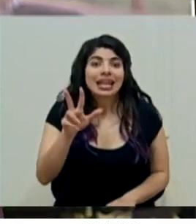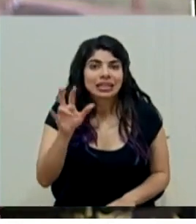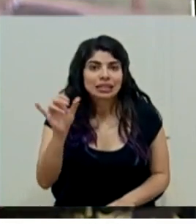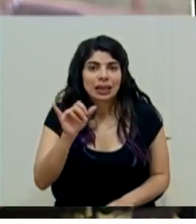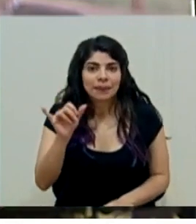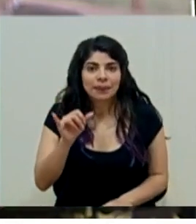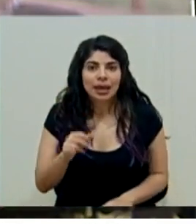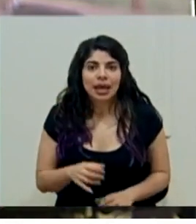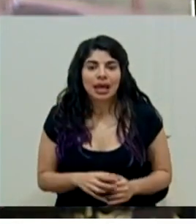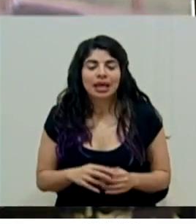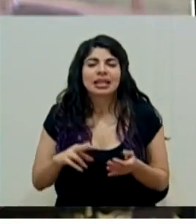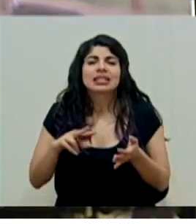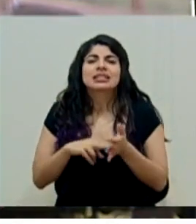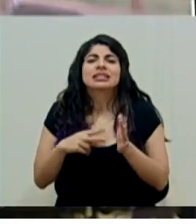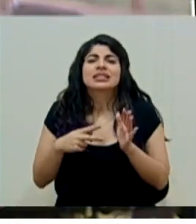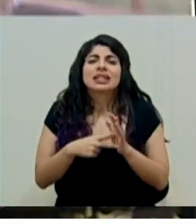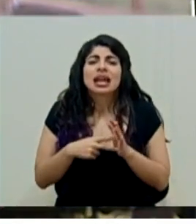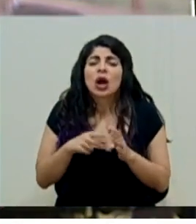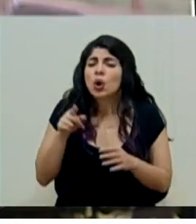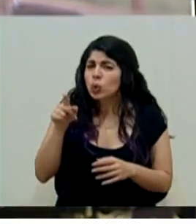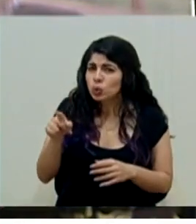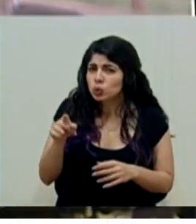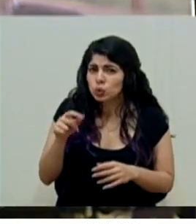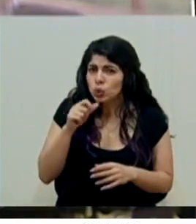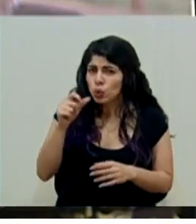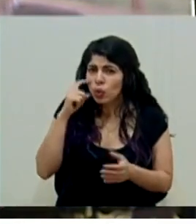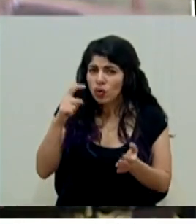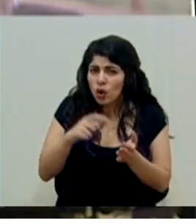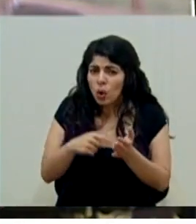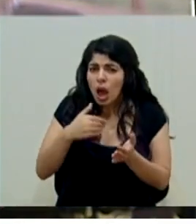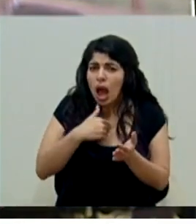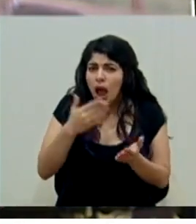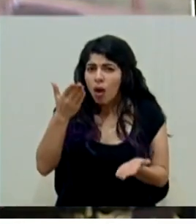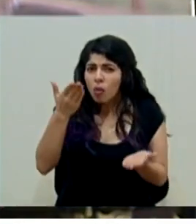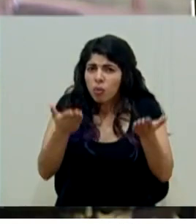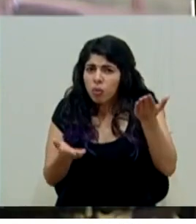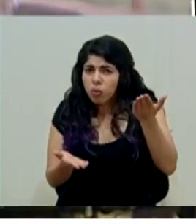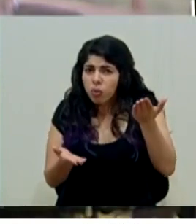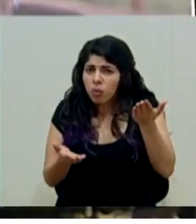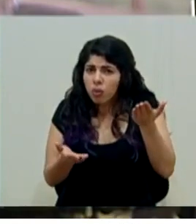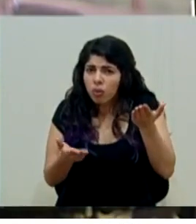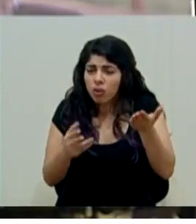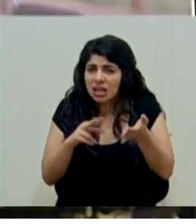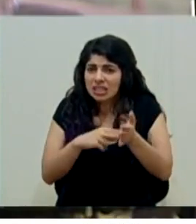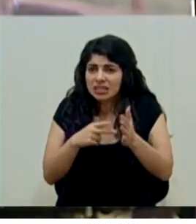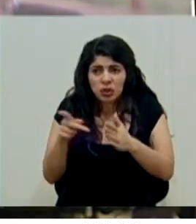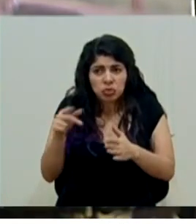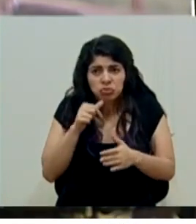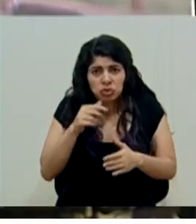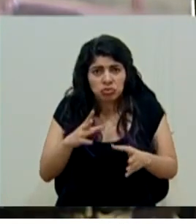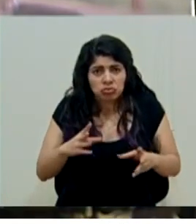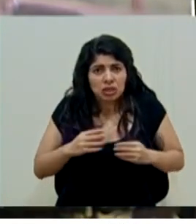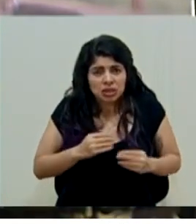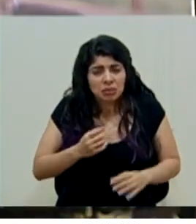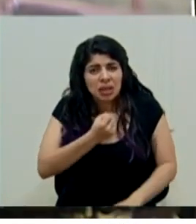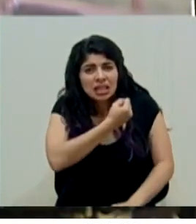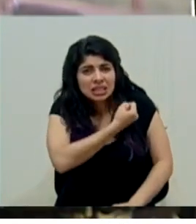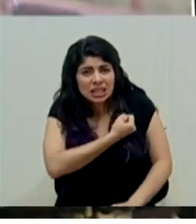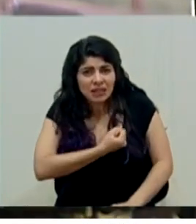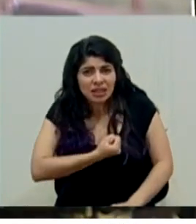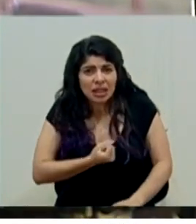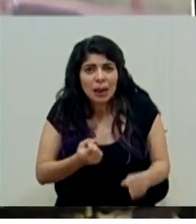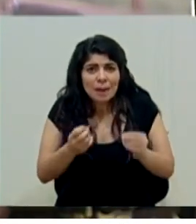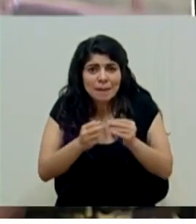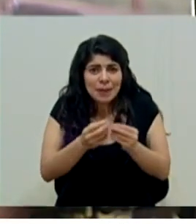también. Entonces, usted no reconoce ese desbalance y por lo tanto no estaría dispuesto a sacrificar algo más